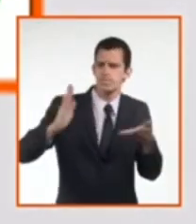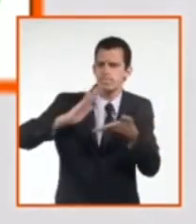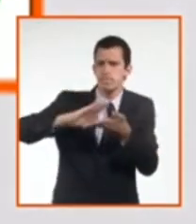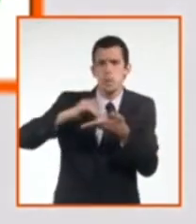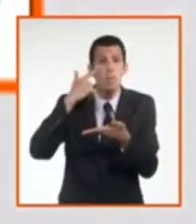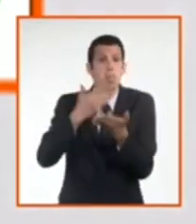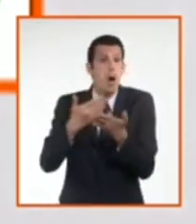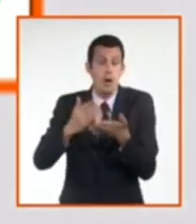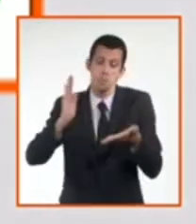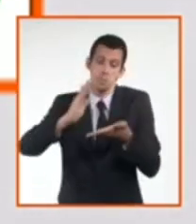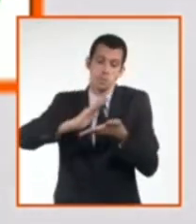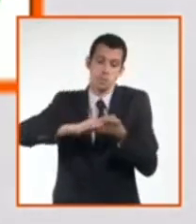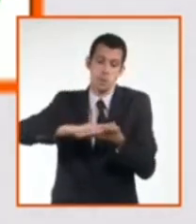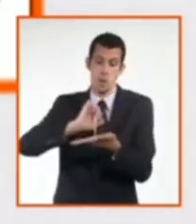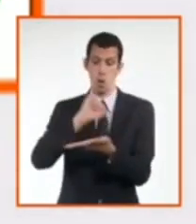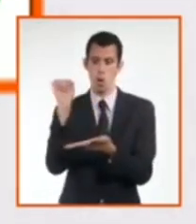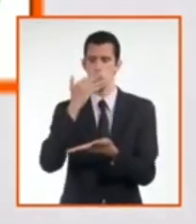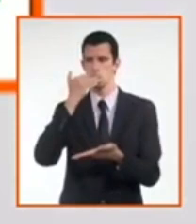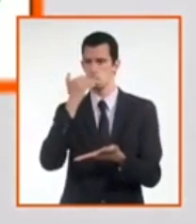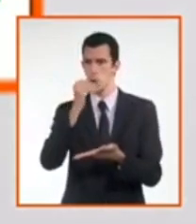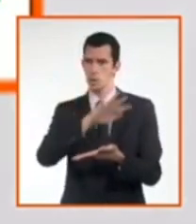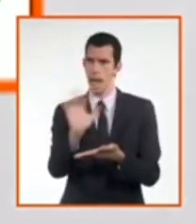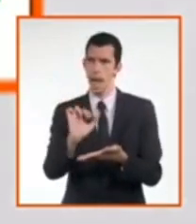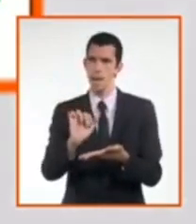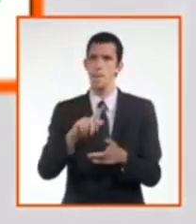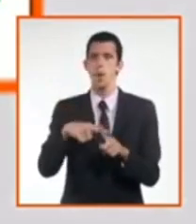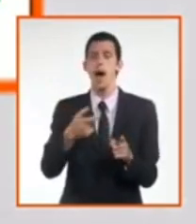ahí situaciones que hemos tenido con el material de envase